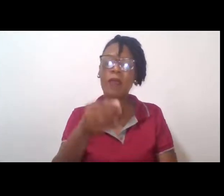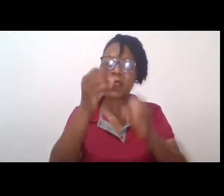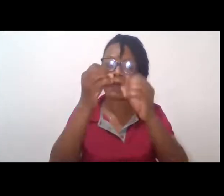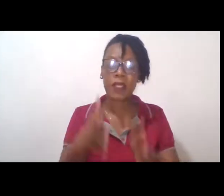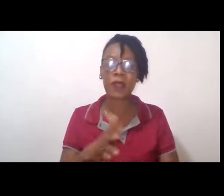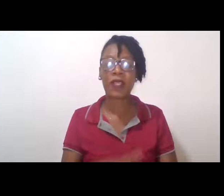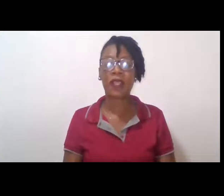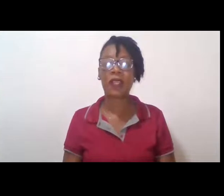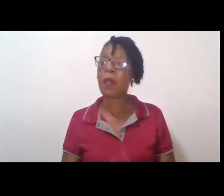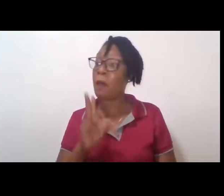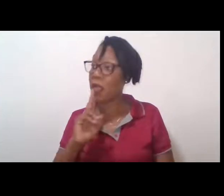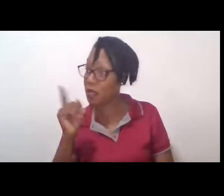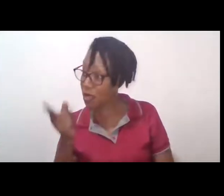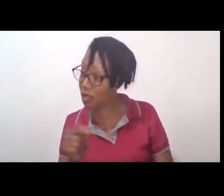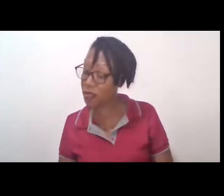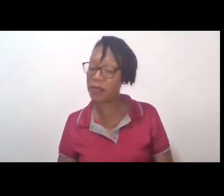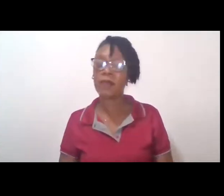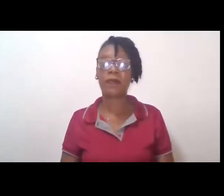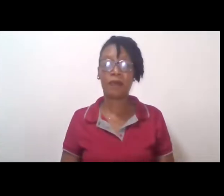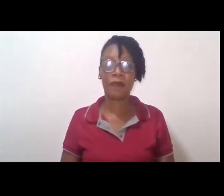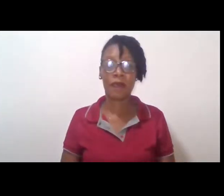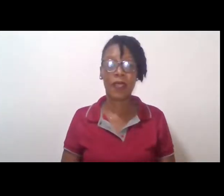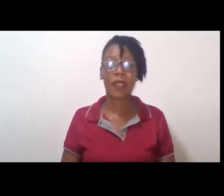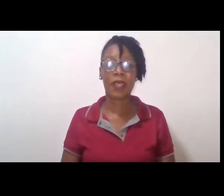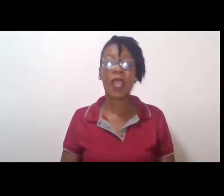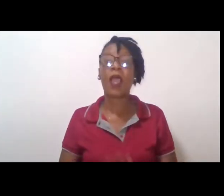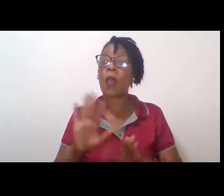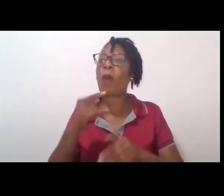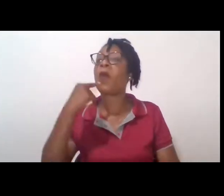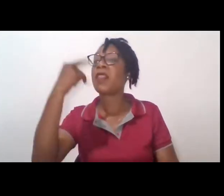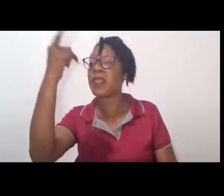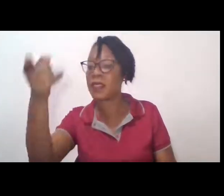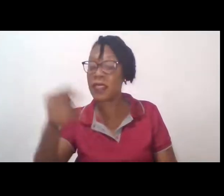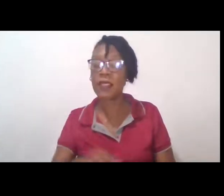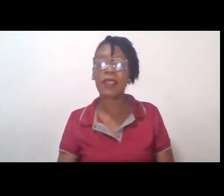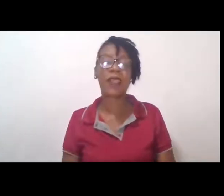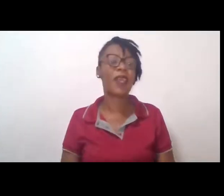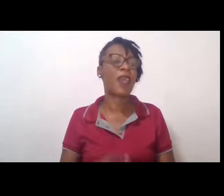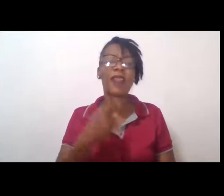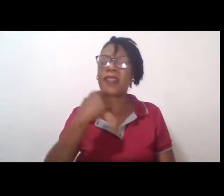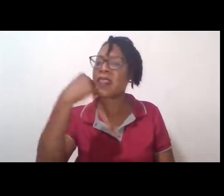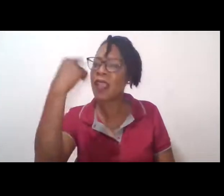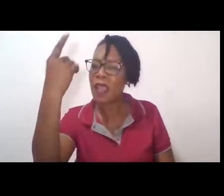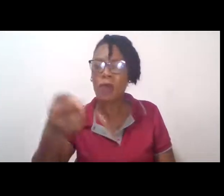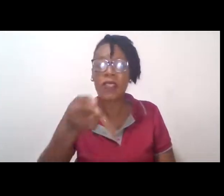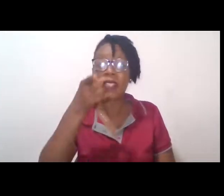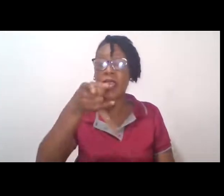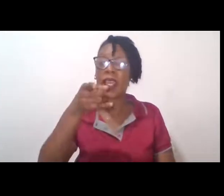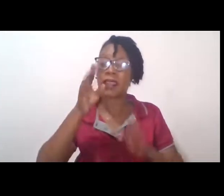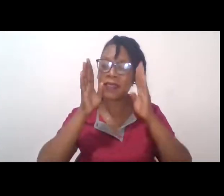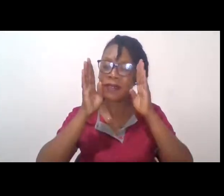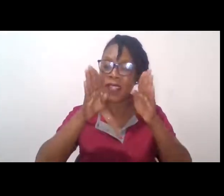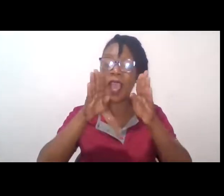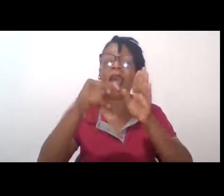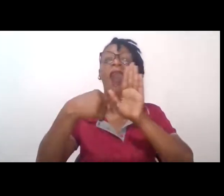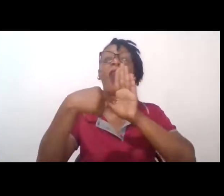En verdad, fulano de tal, bueno, como sutano, algo, referenciemos lo que él se dé cuenta que él está